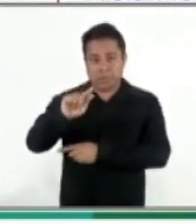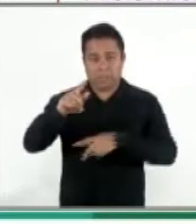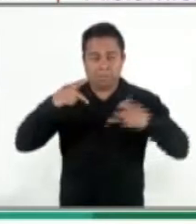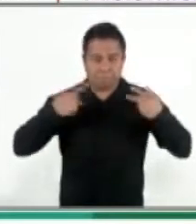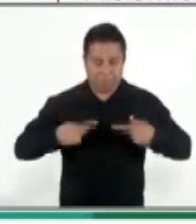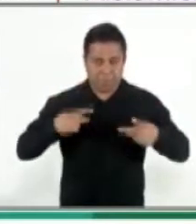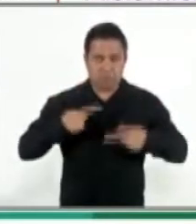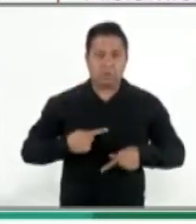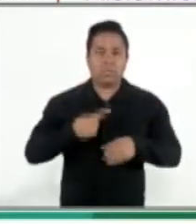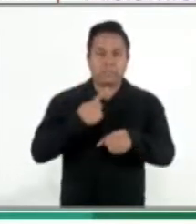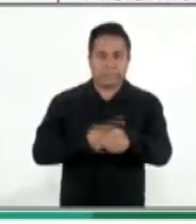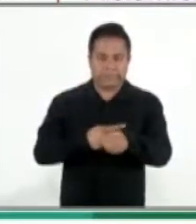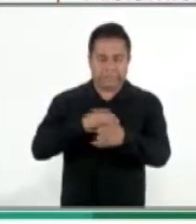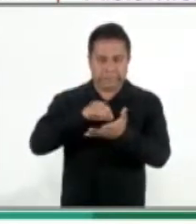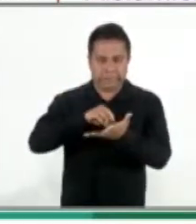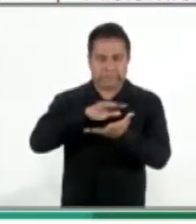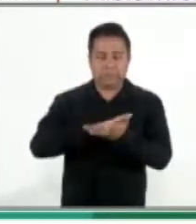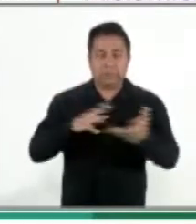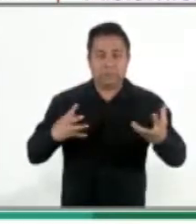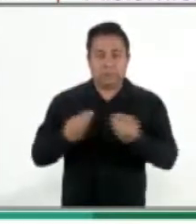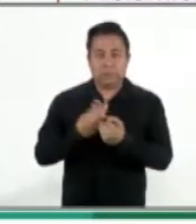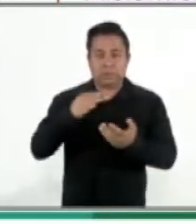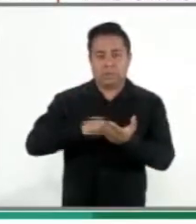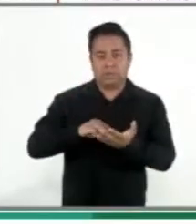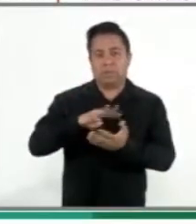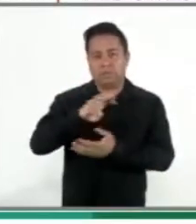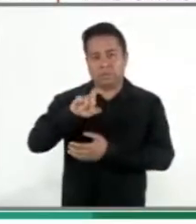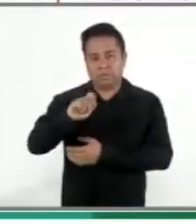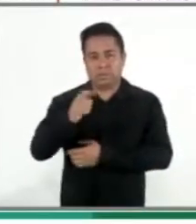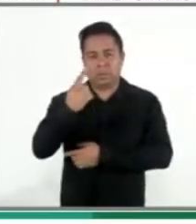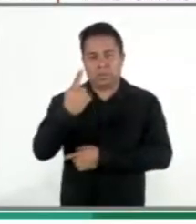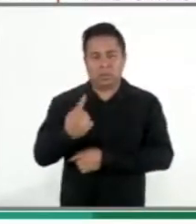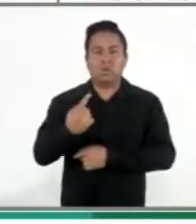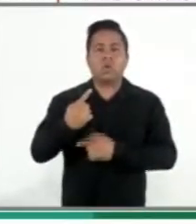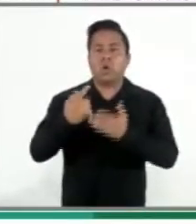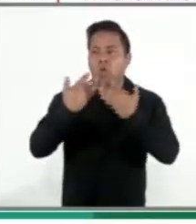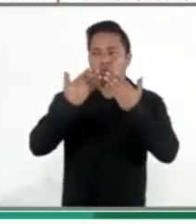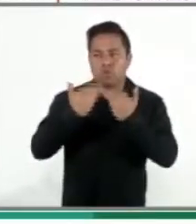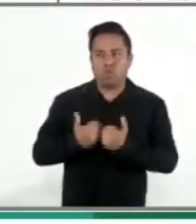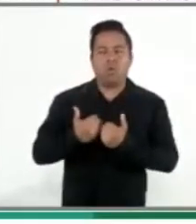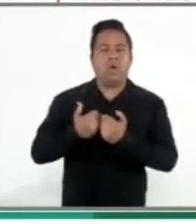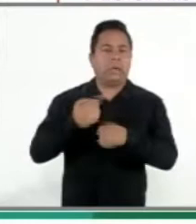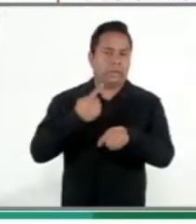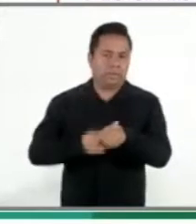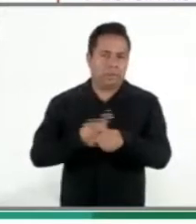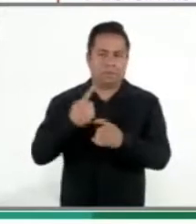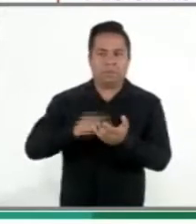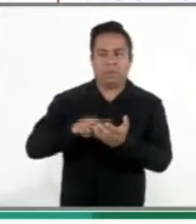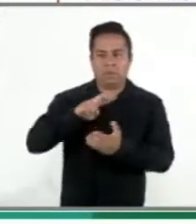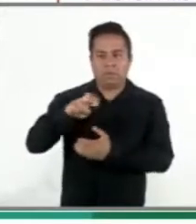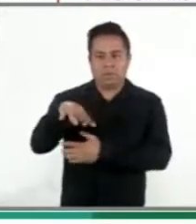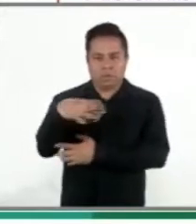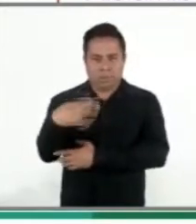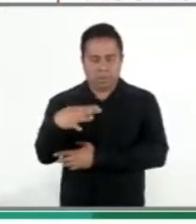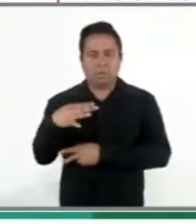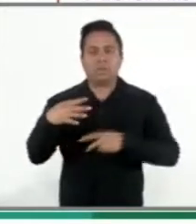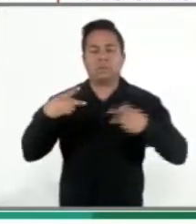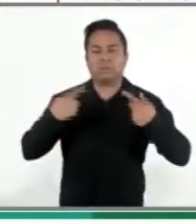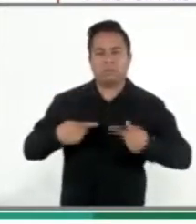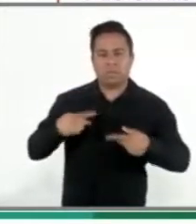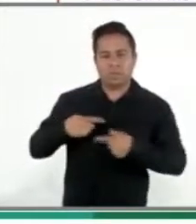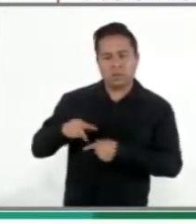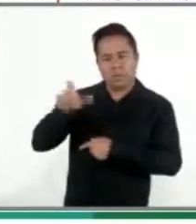de los cuales tres mil 421 fueron casos negativos mil 214 casos